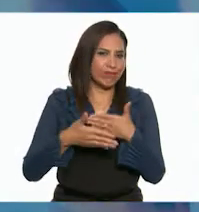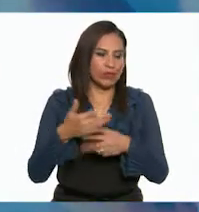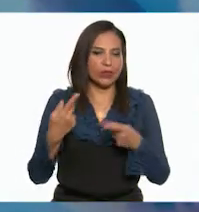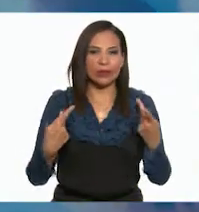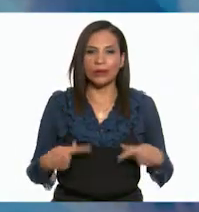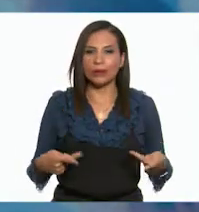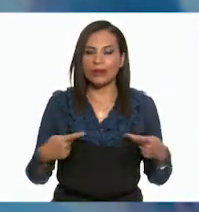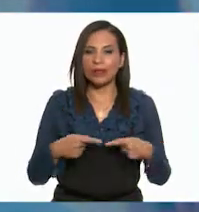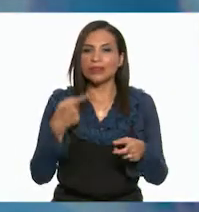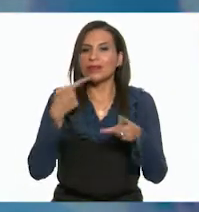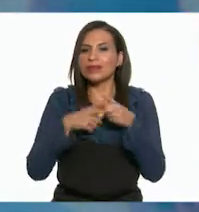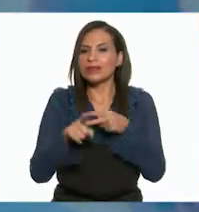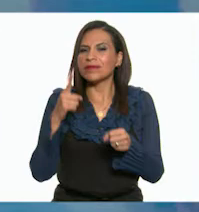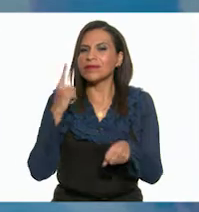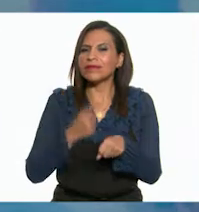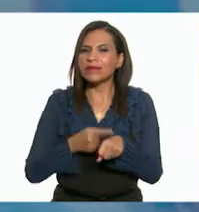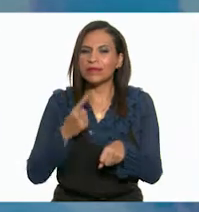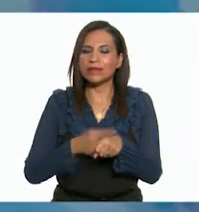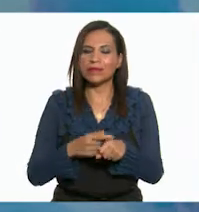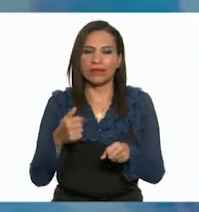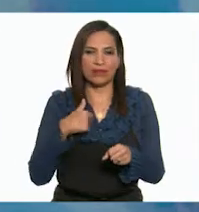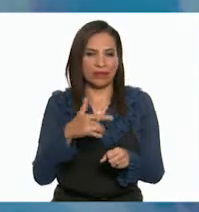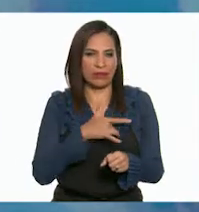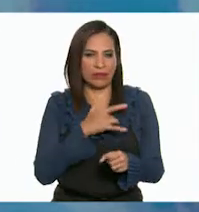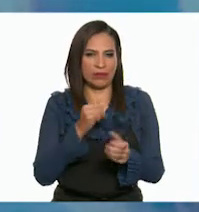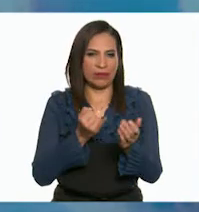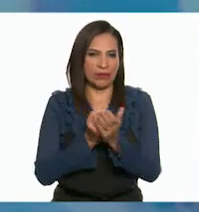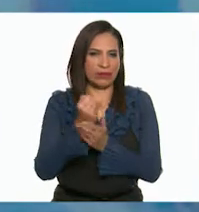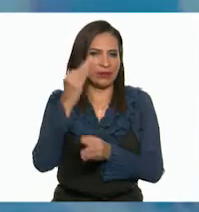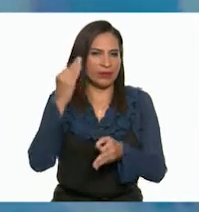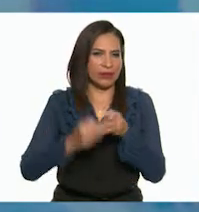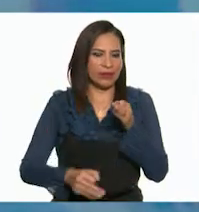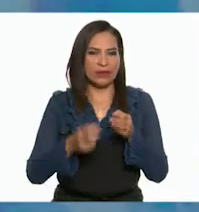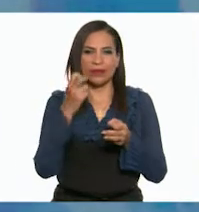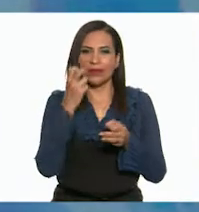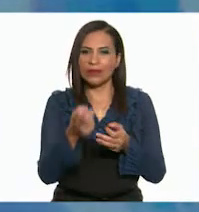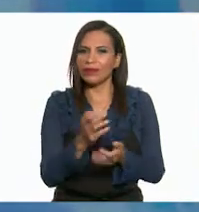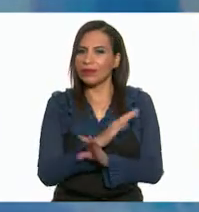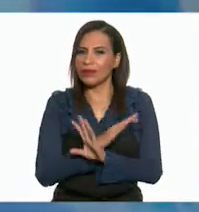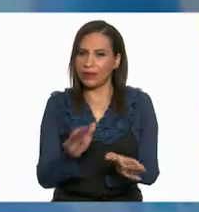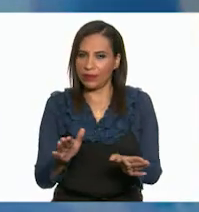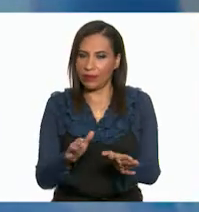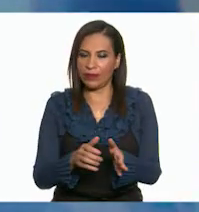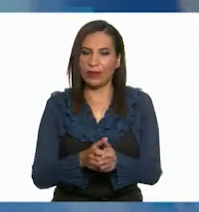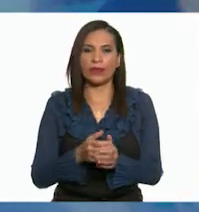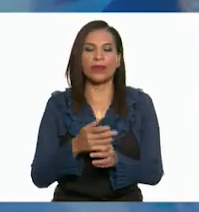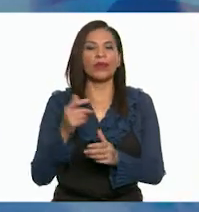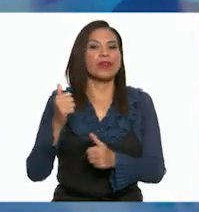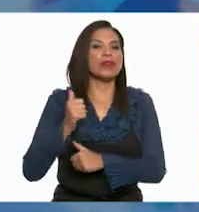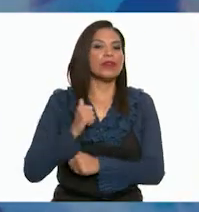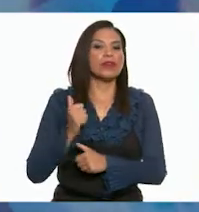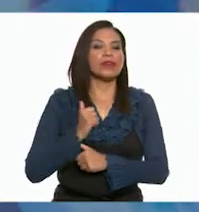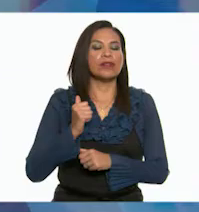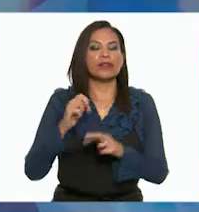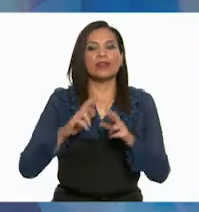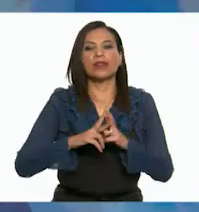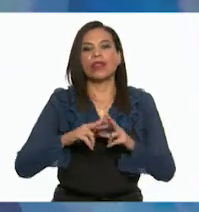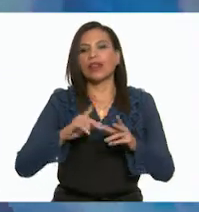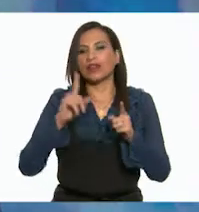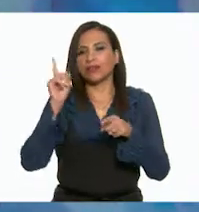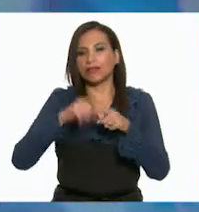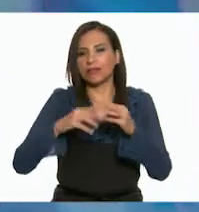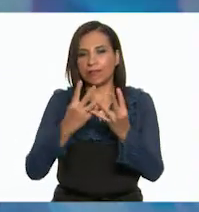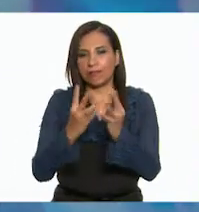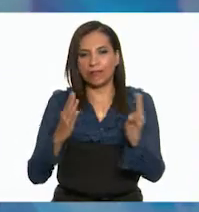gente comenzaba a enfermarse. Así que yo decidí poner fin a esta situación. Mi ejército rompió el cerco